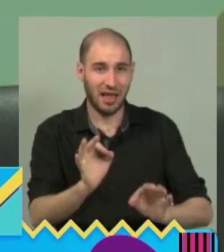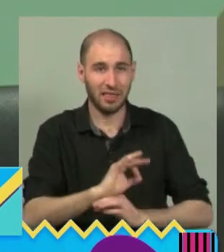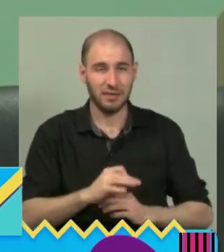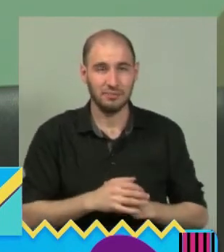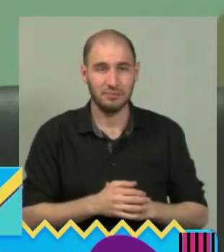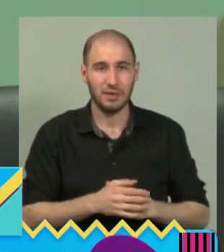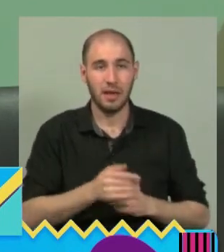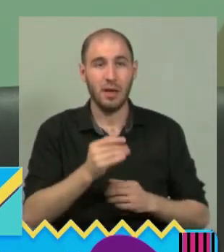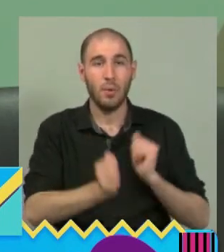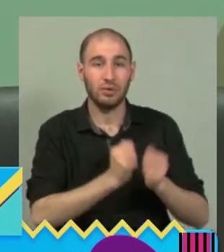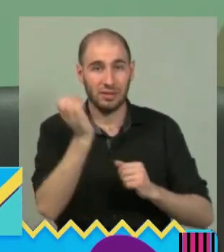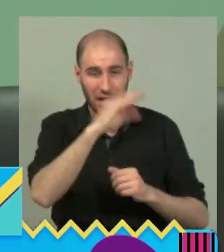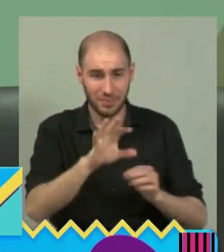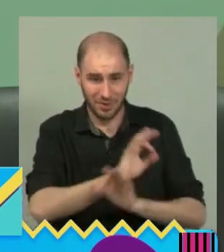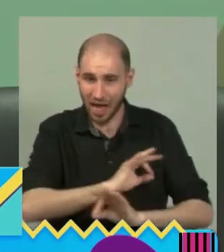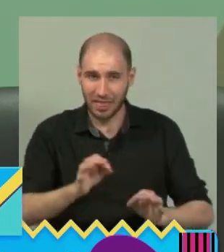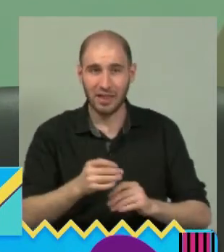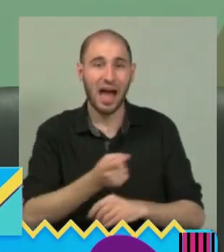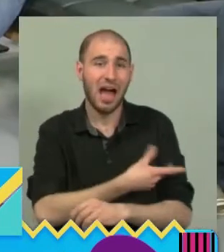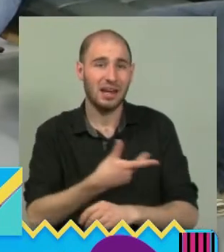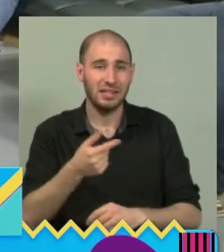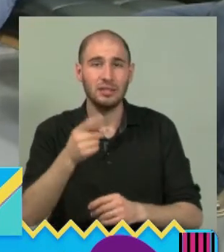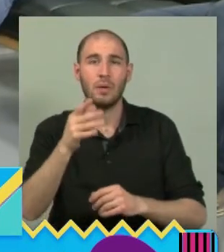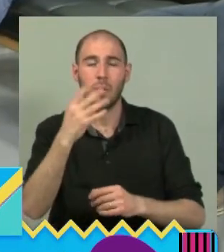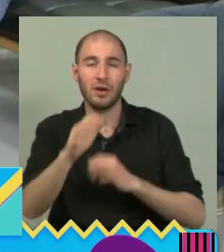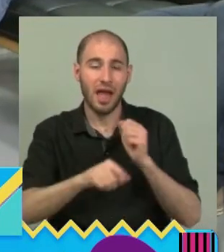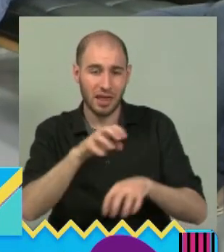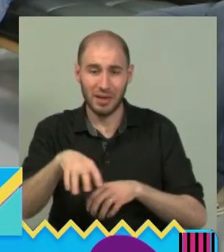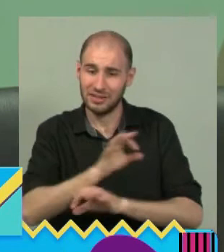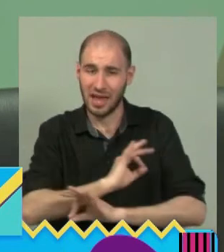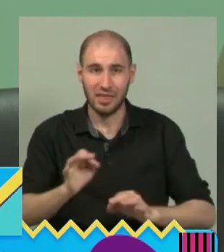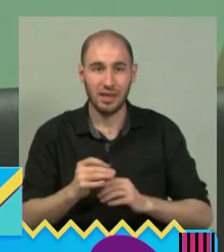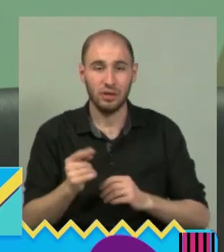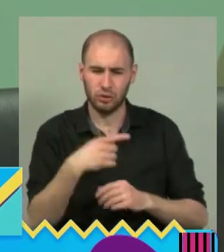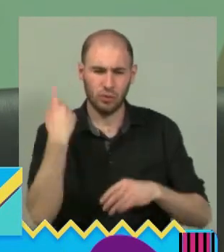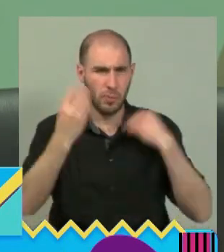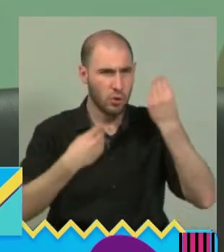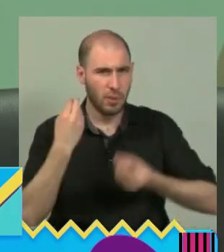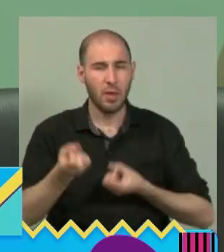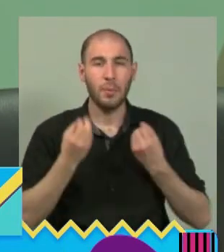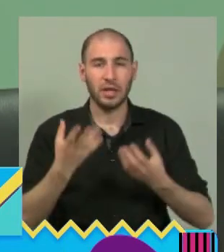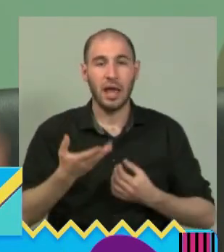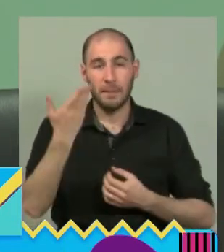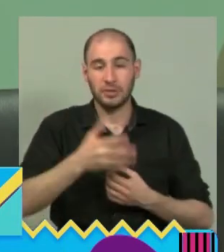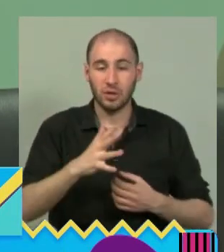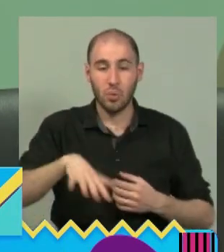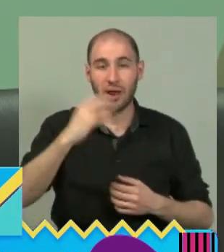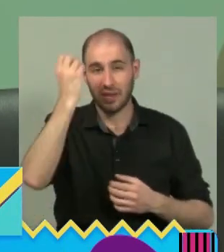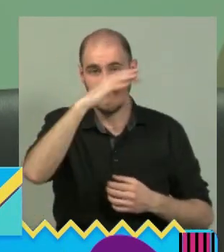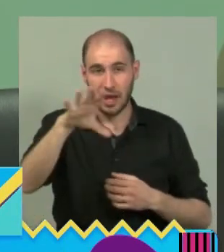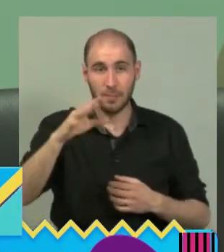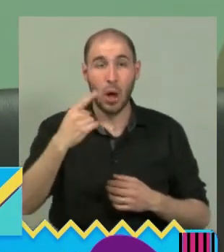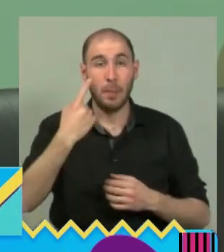a la producción agrícola, no se hizo los análisis a la producción ganadera. Y a nosotros nos preocupa, ¿por qué? Porque hay gente en la zona rural